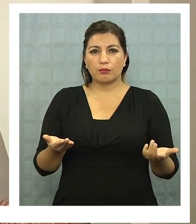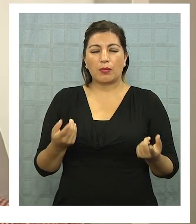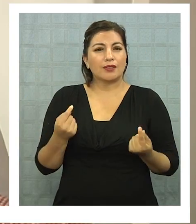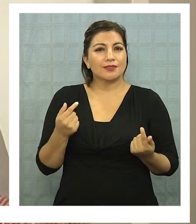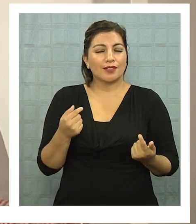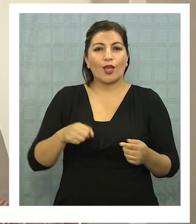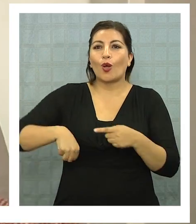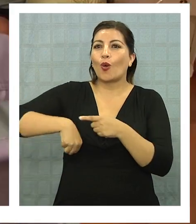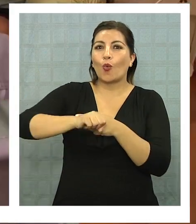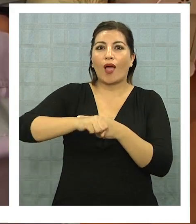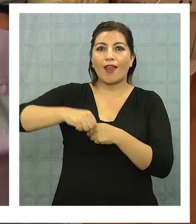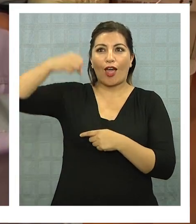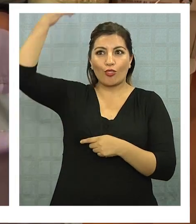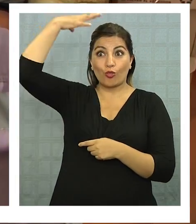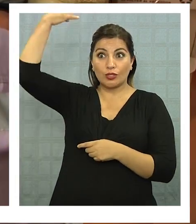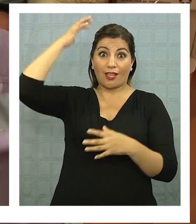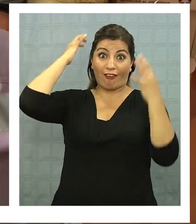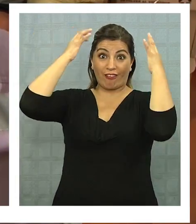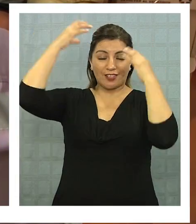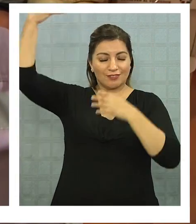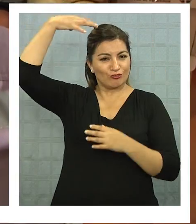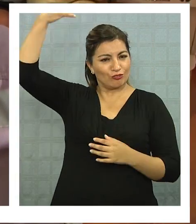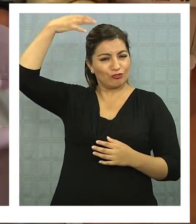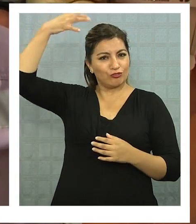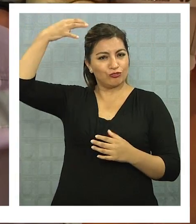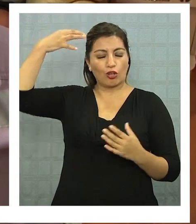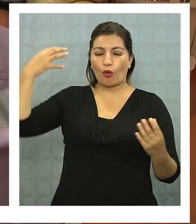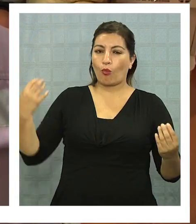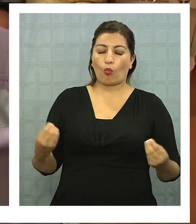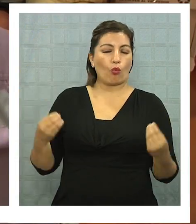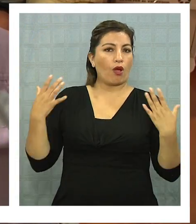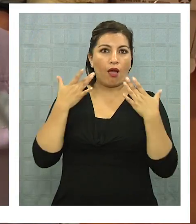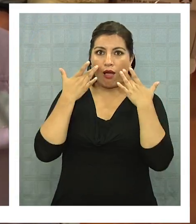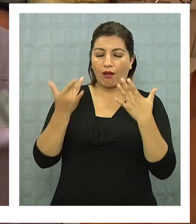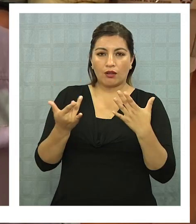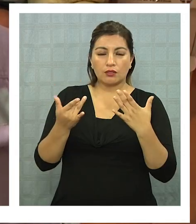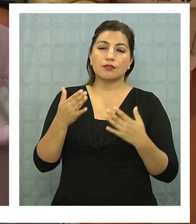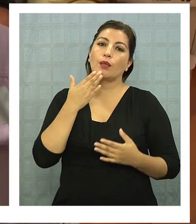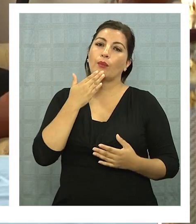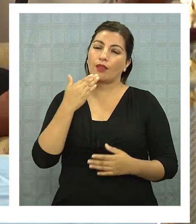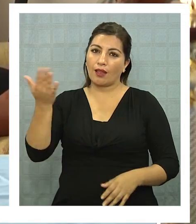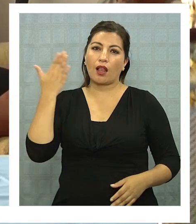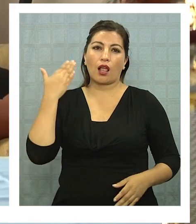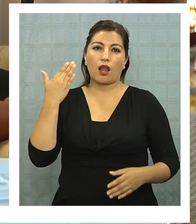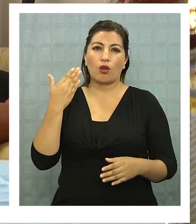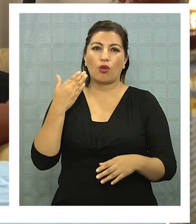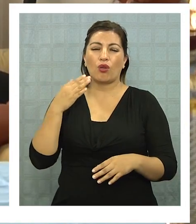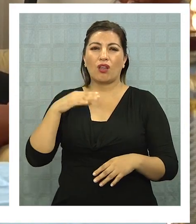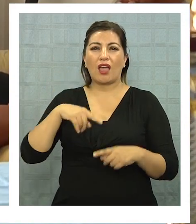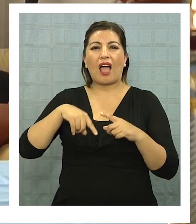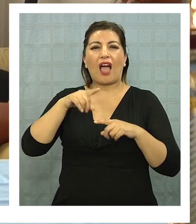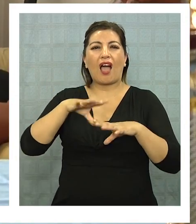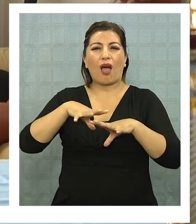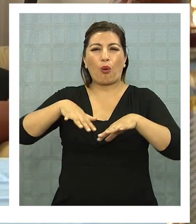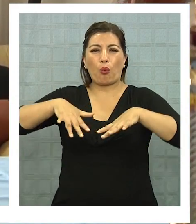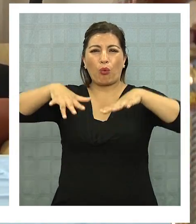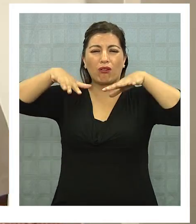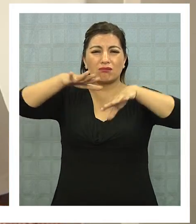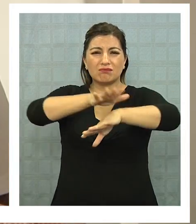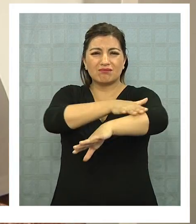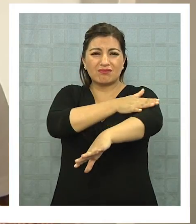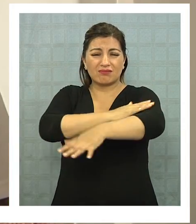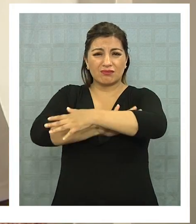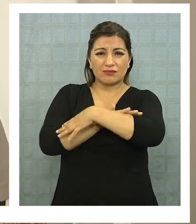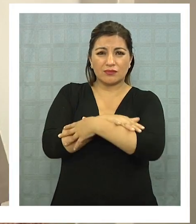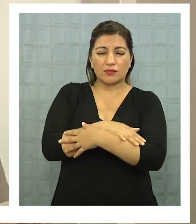jugar bajo la ducha, era impresionante la forma que llovía, bueno, y el calor también, la humedad. Nos